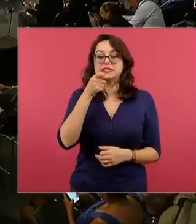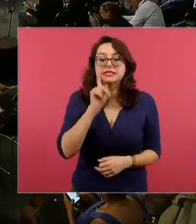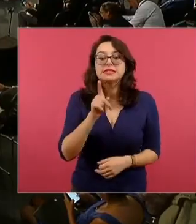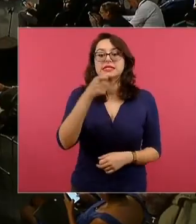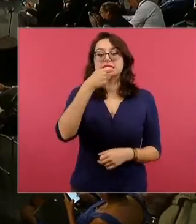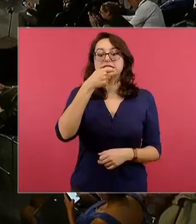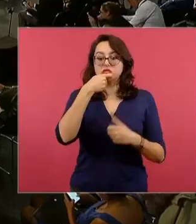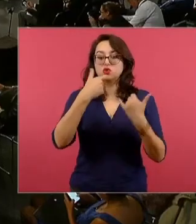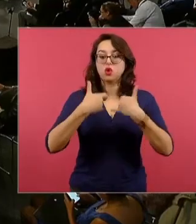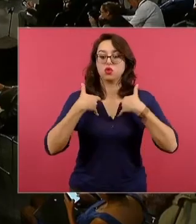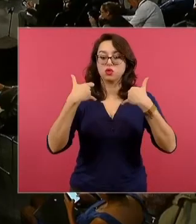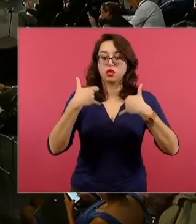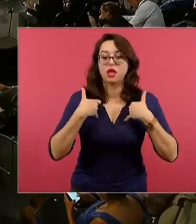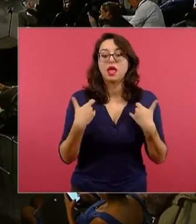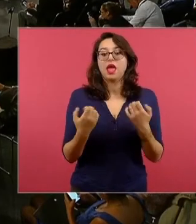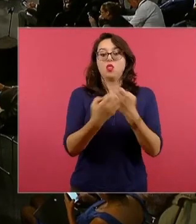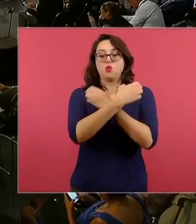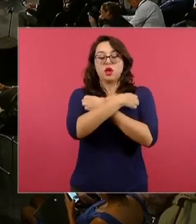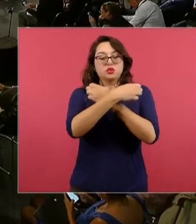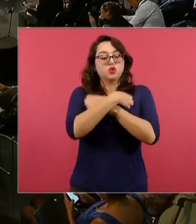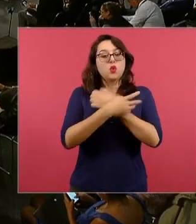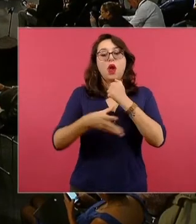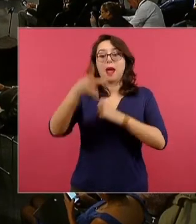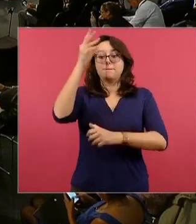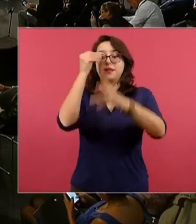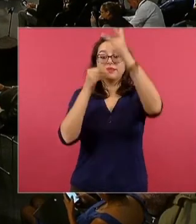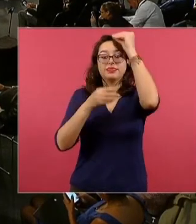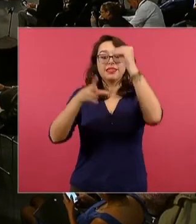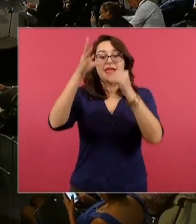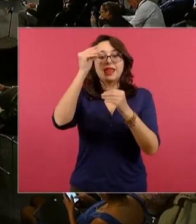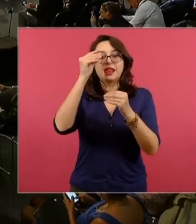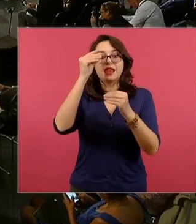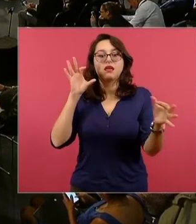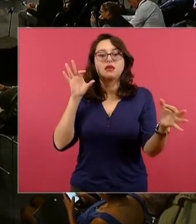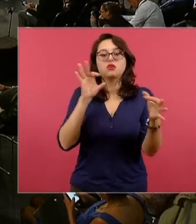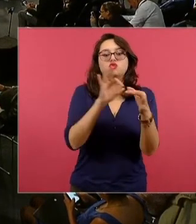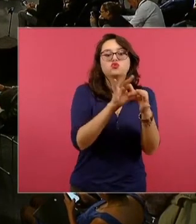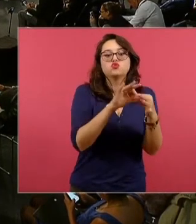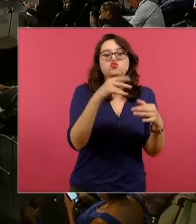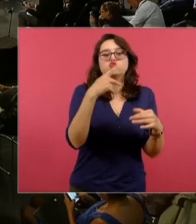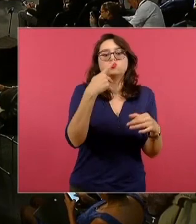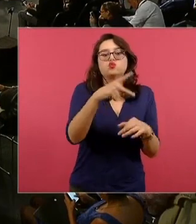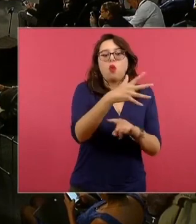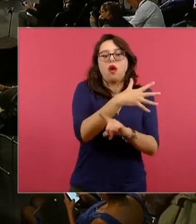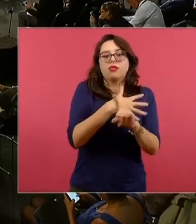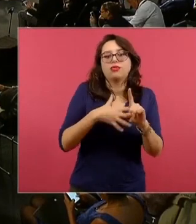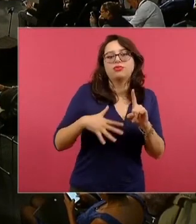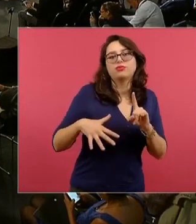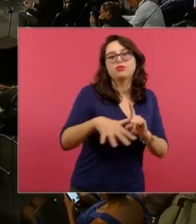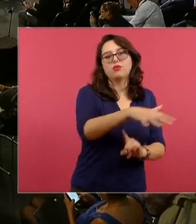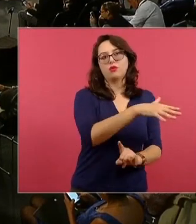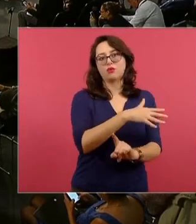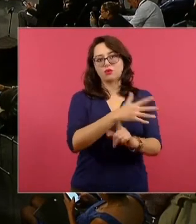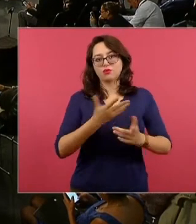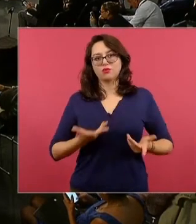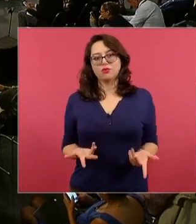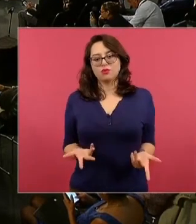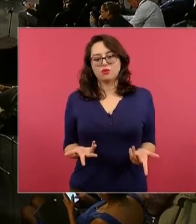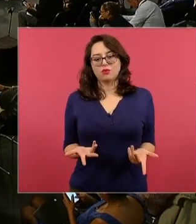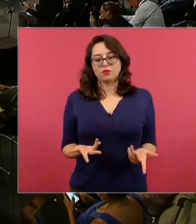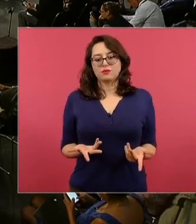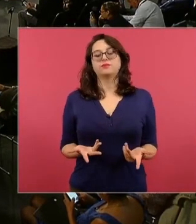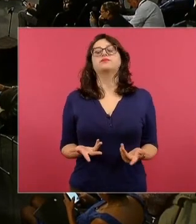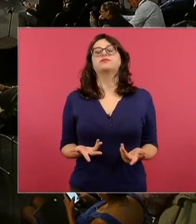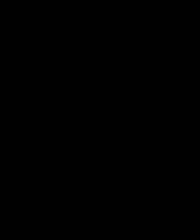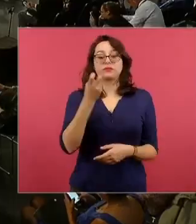a la educación y al aprendizaje de acuerdo a sus condiciones. Desde enero a junio, como lo ha